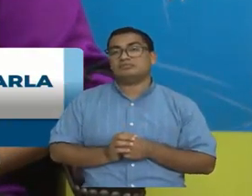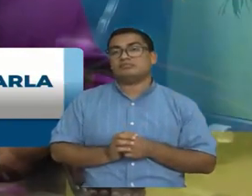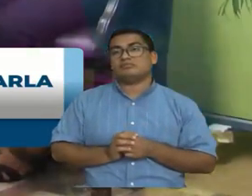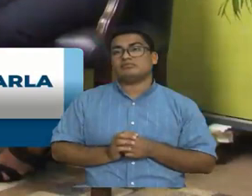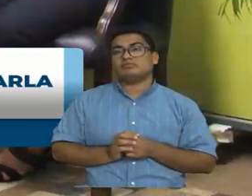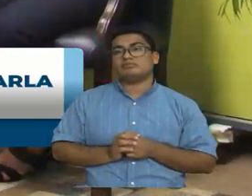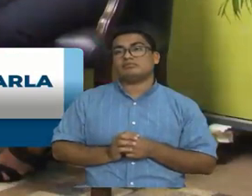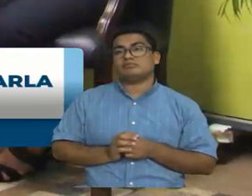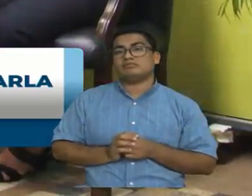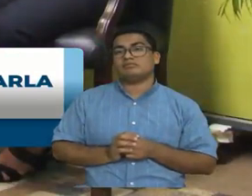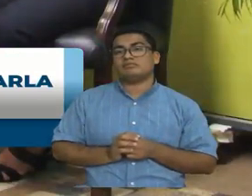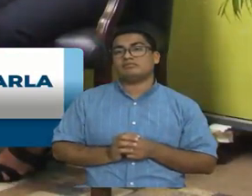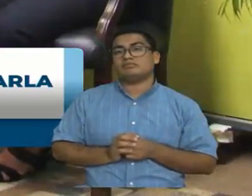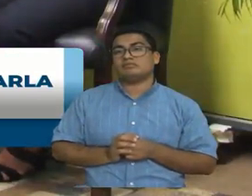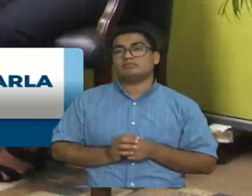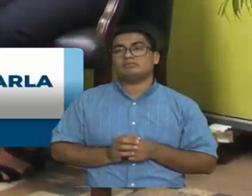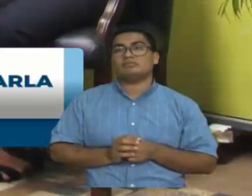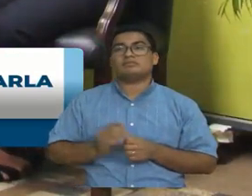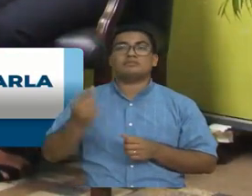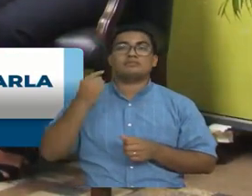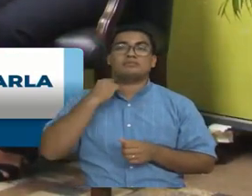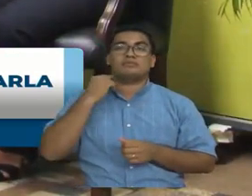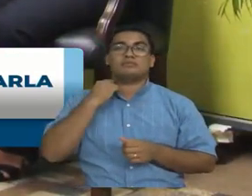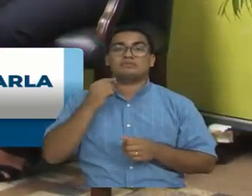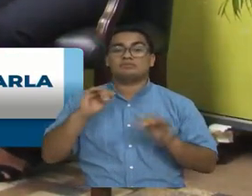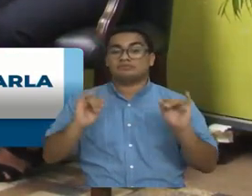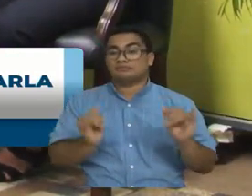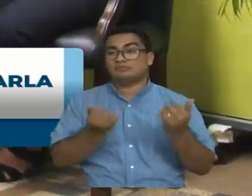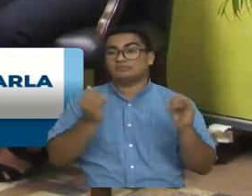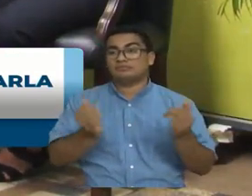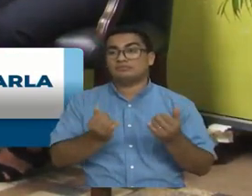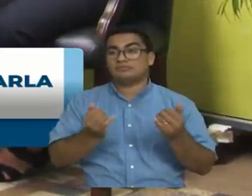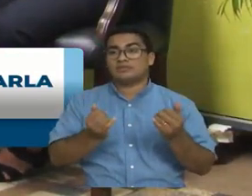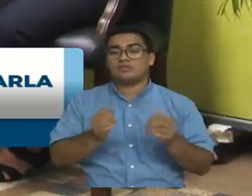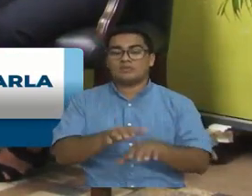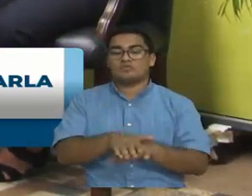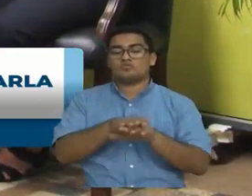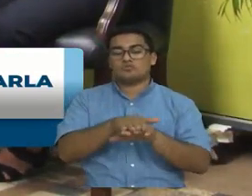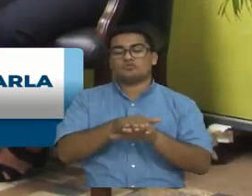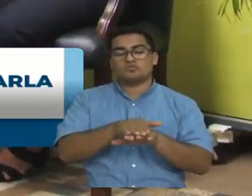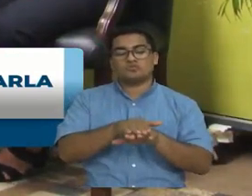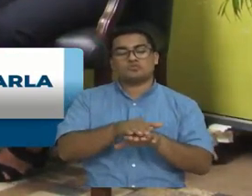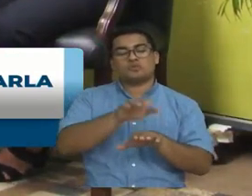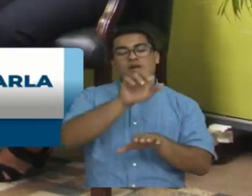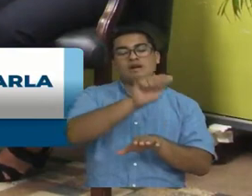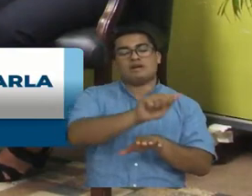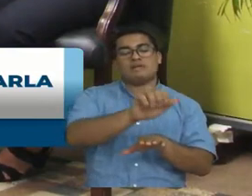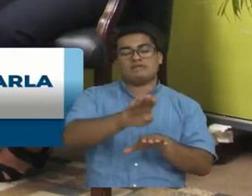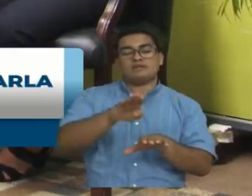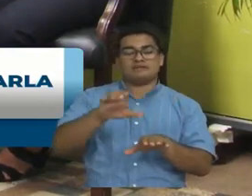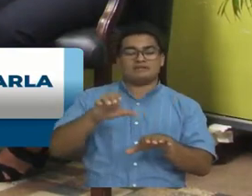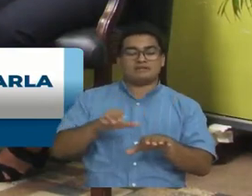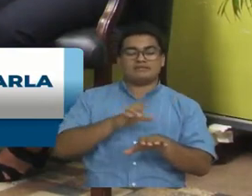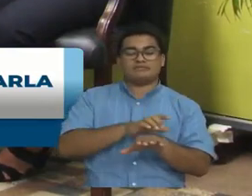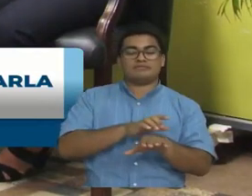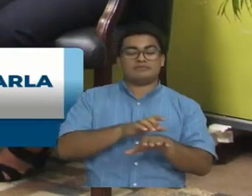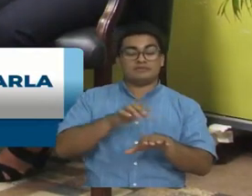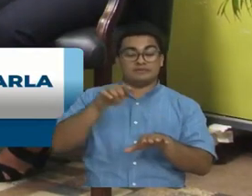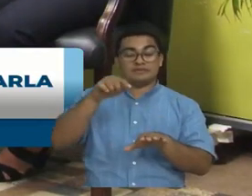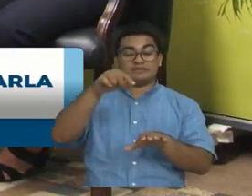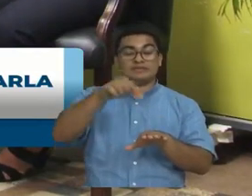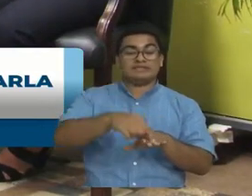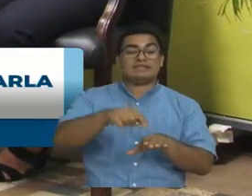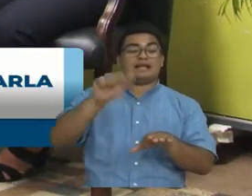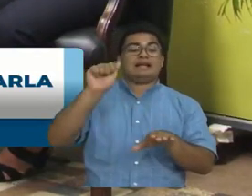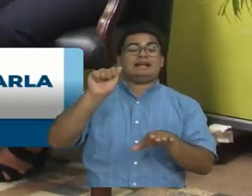casualmente, siempre han vendido juegos donde está el abecedario, una tortuguita, por ejemplo, un gusanito que tiene las patitas con las letras